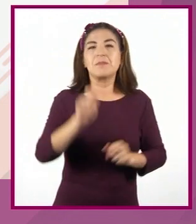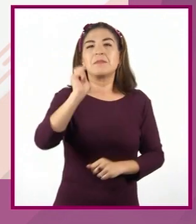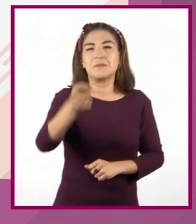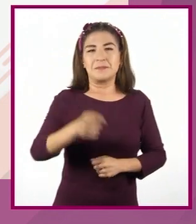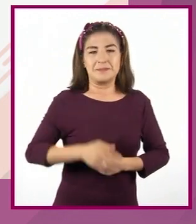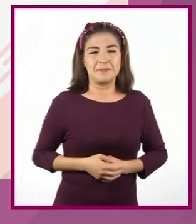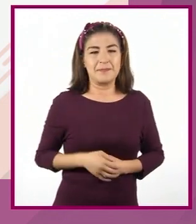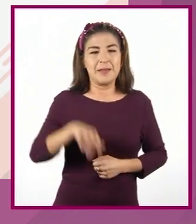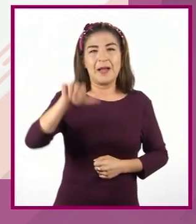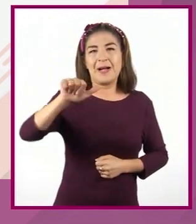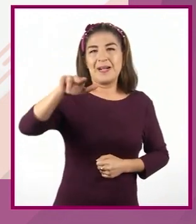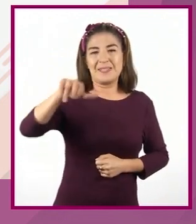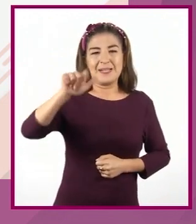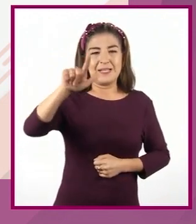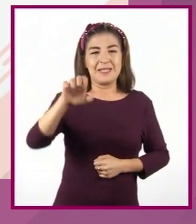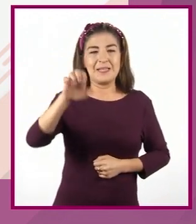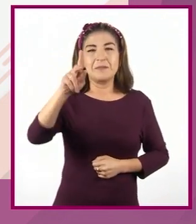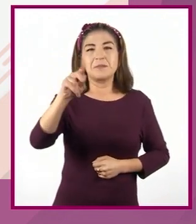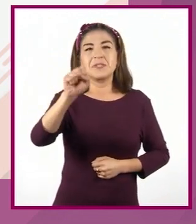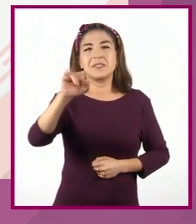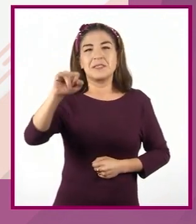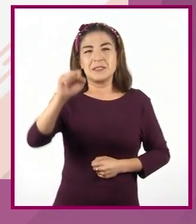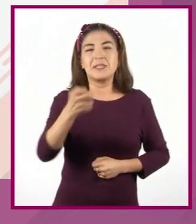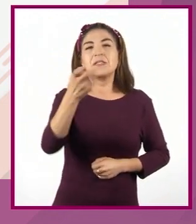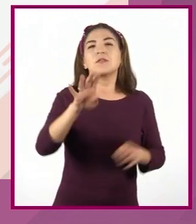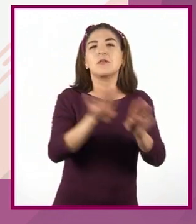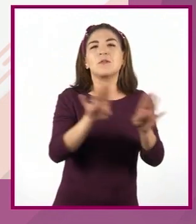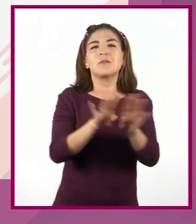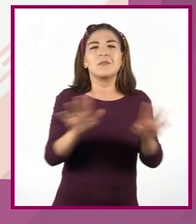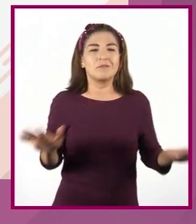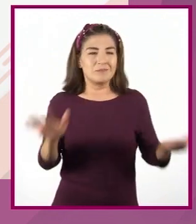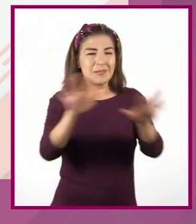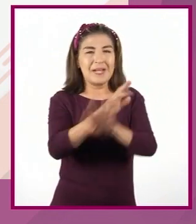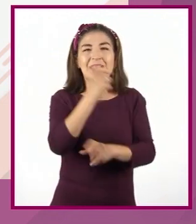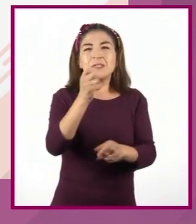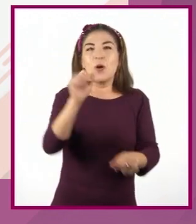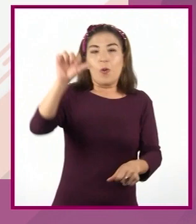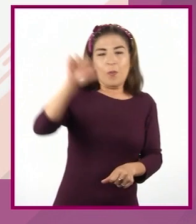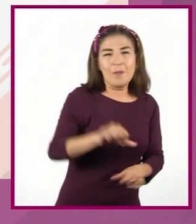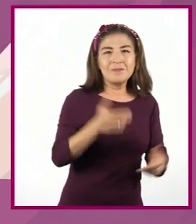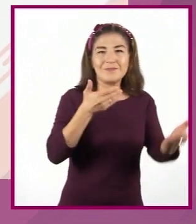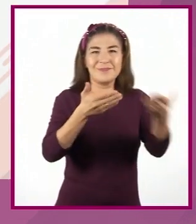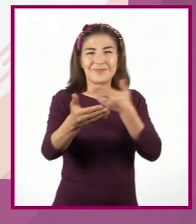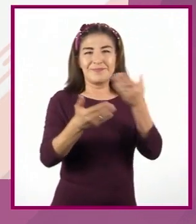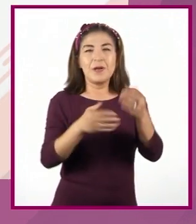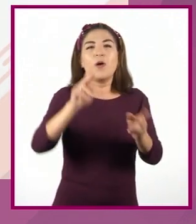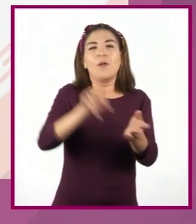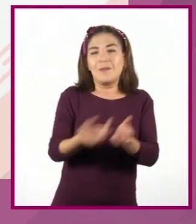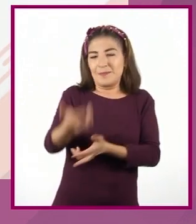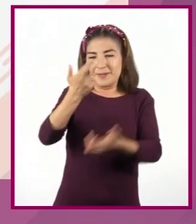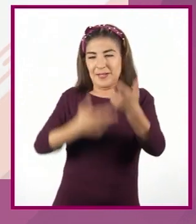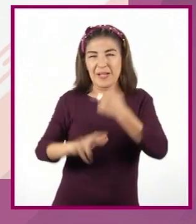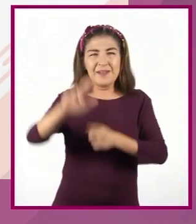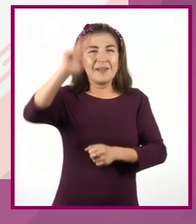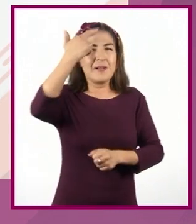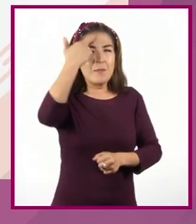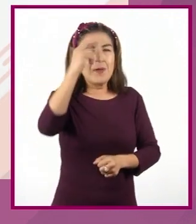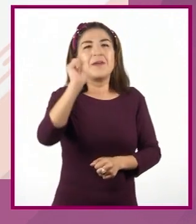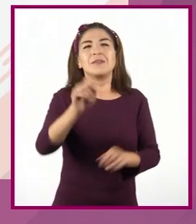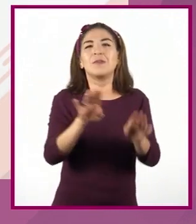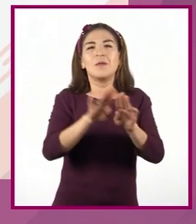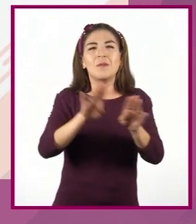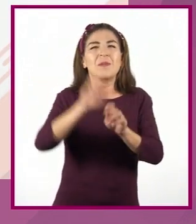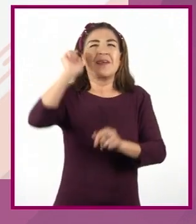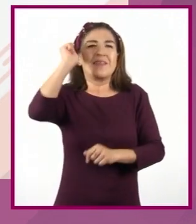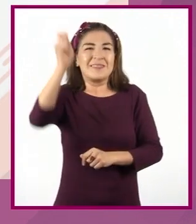la analepsis, una retrospección o flashback. Puede llamarse recapitulación, recuerdo o evocación,